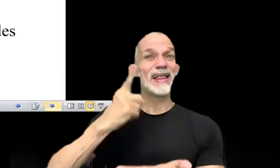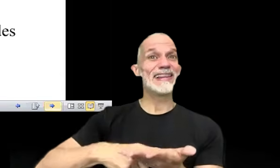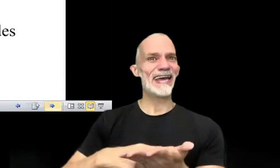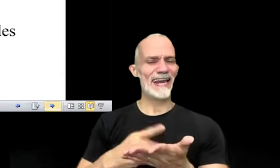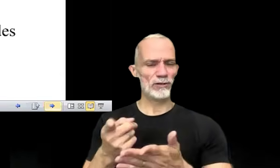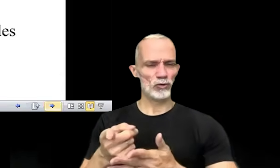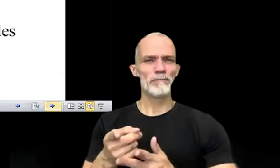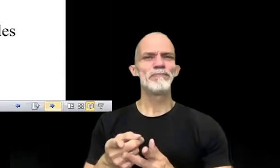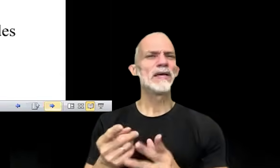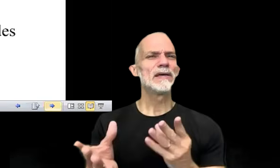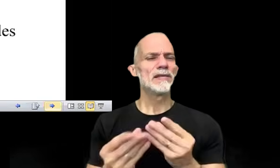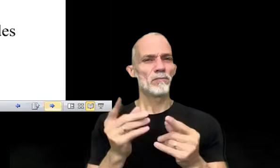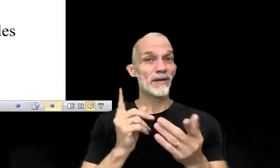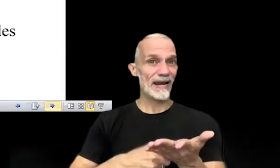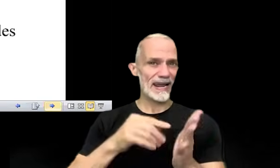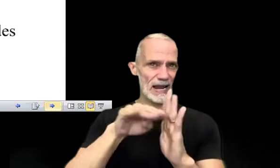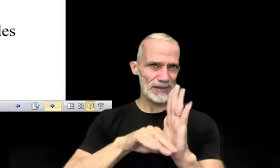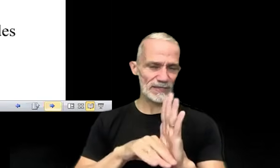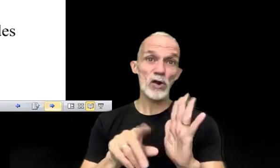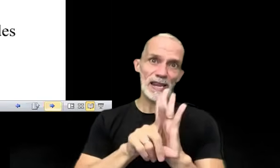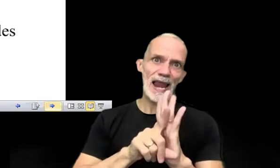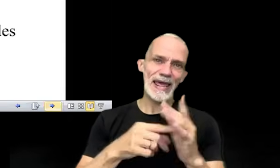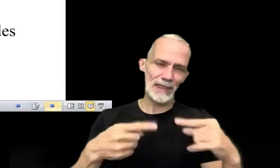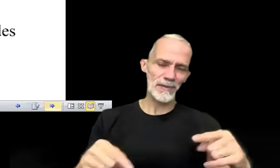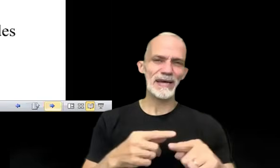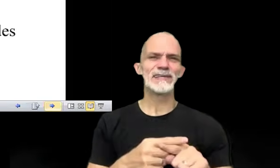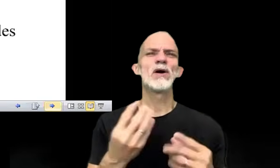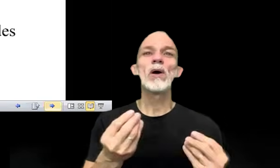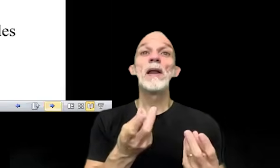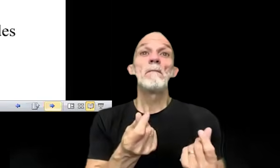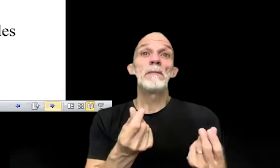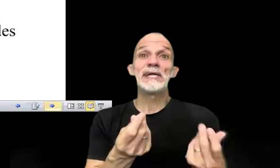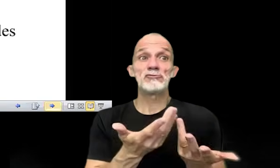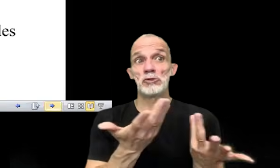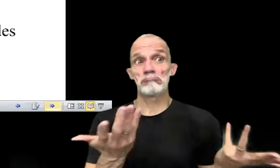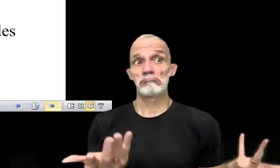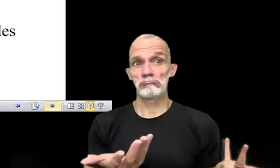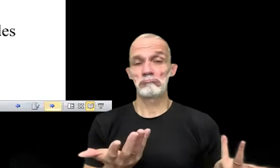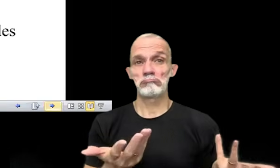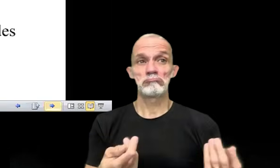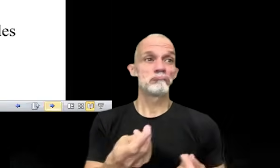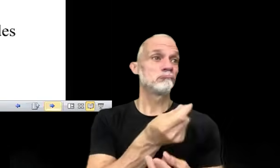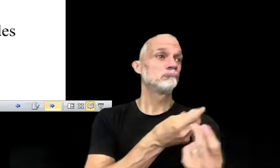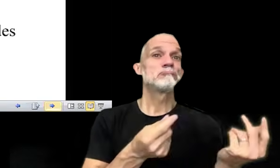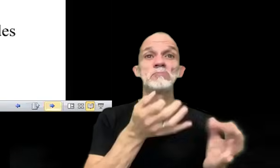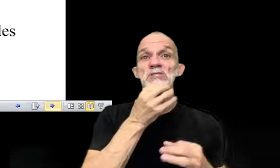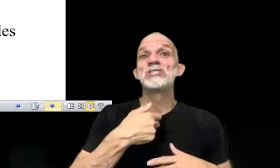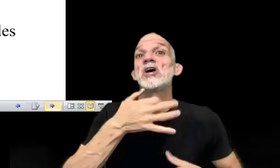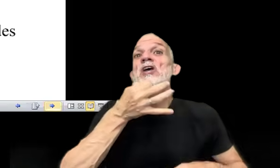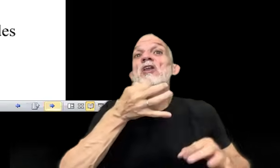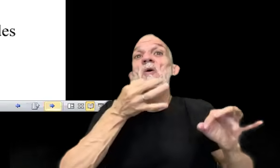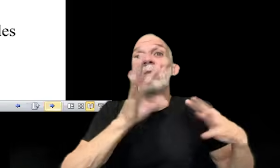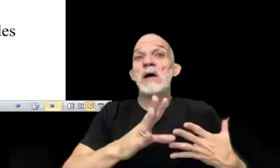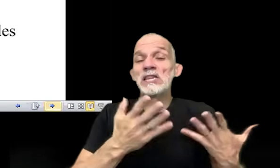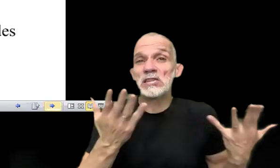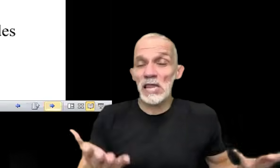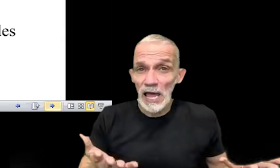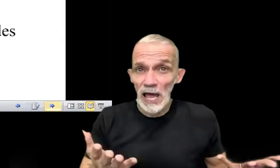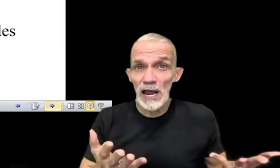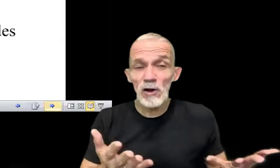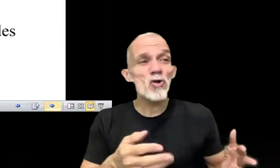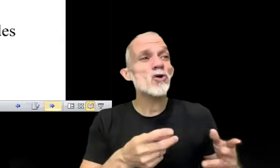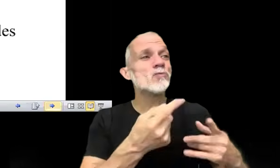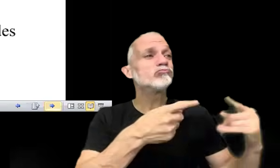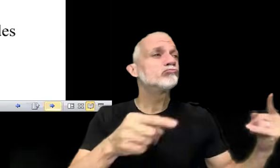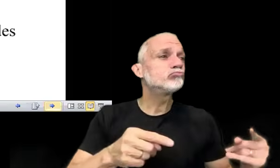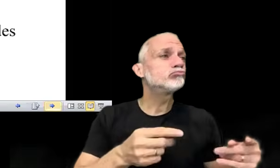decreto reglamentario. Y me va a decir, de la ley de bienes, y me va a decir que es el precio que se obtendría en el mercado en el caso de